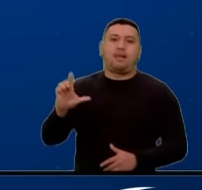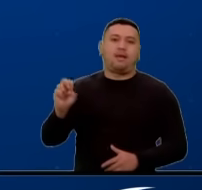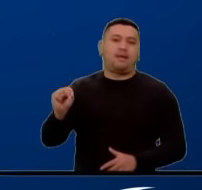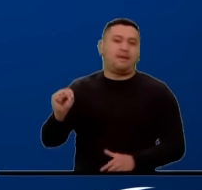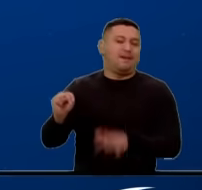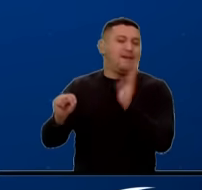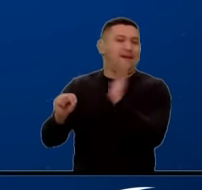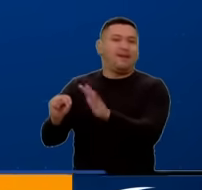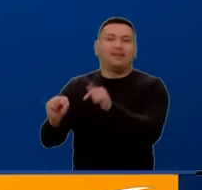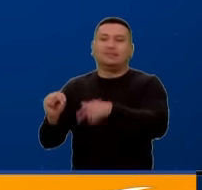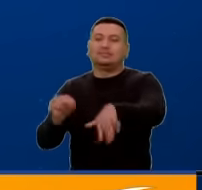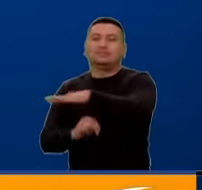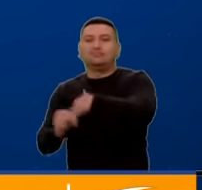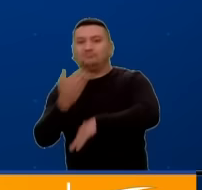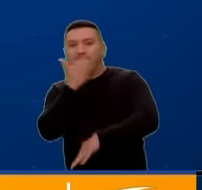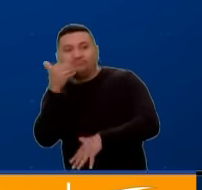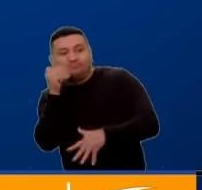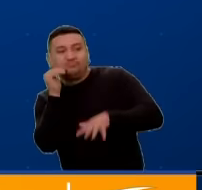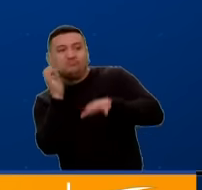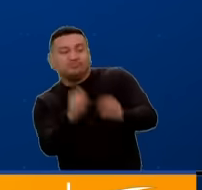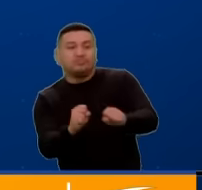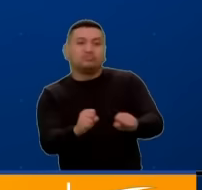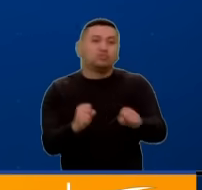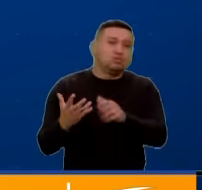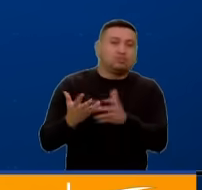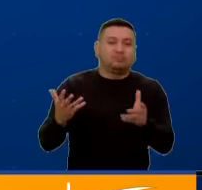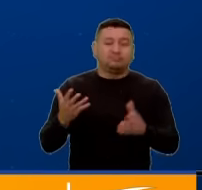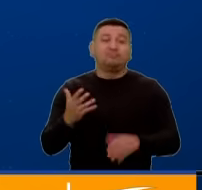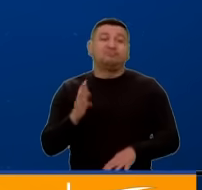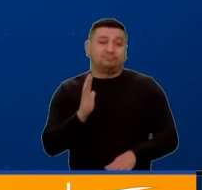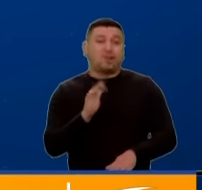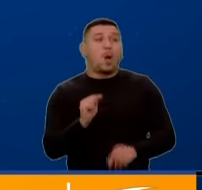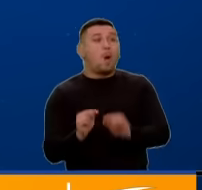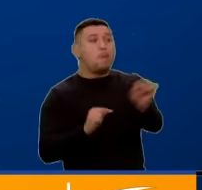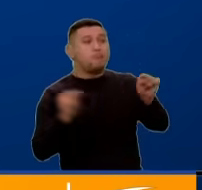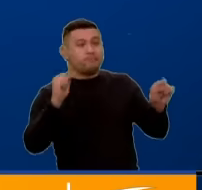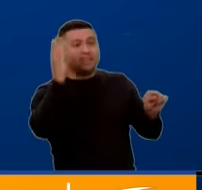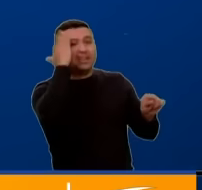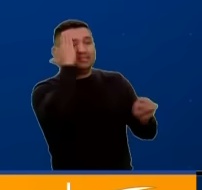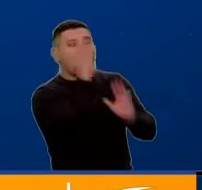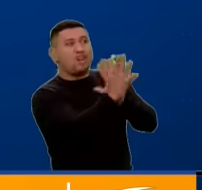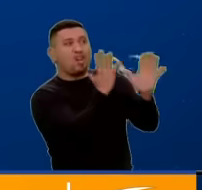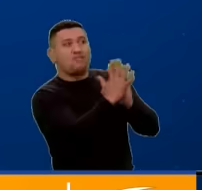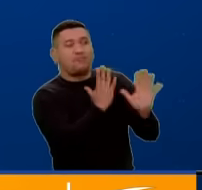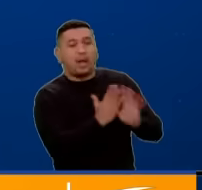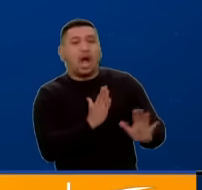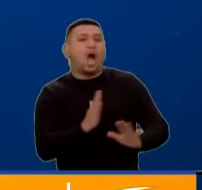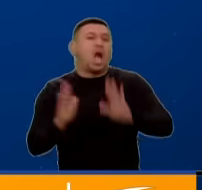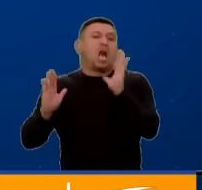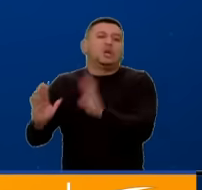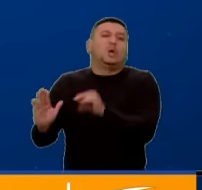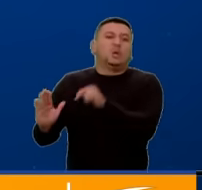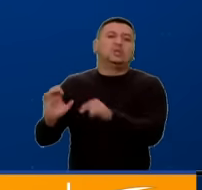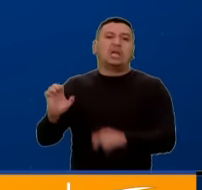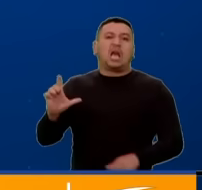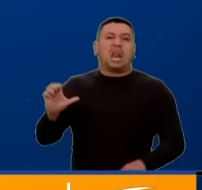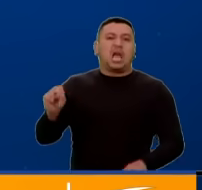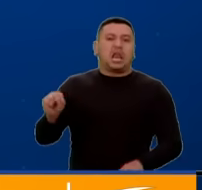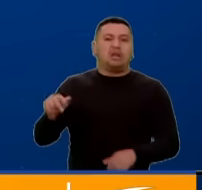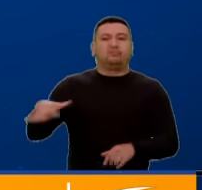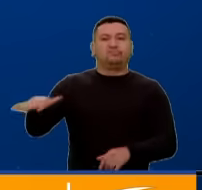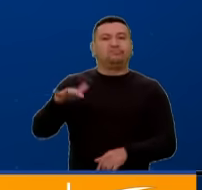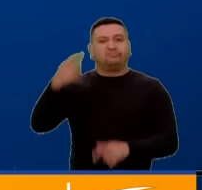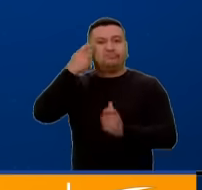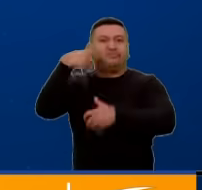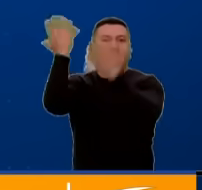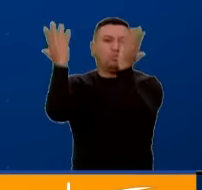Y tenemos información que es del dominio total del ELN. Posterior a ello, uno de ellos, se identifica